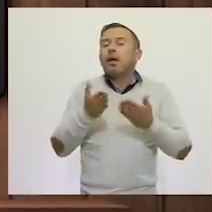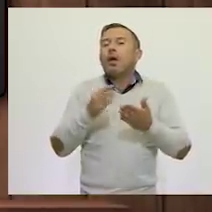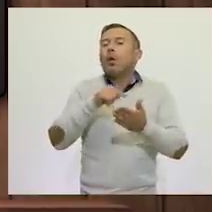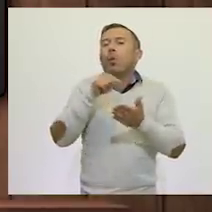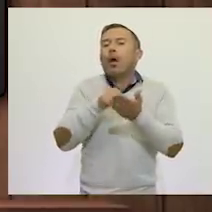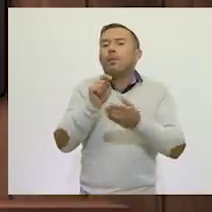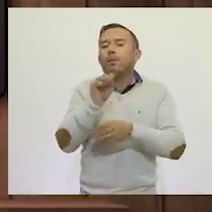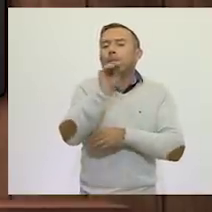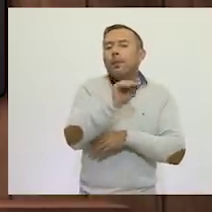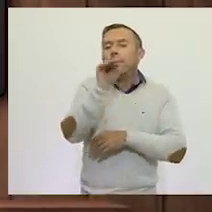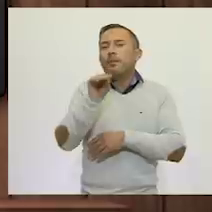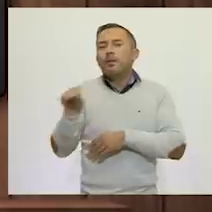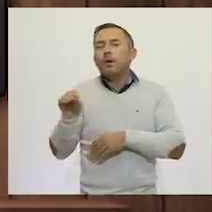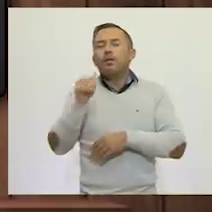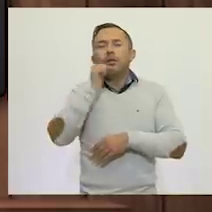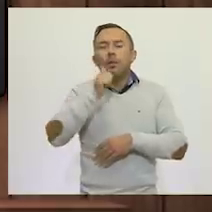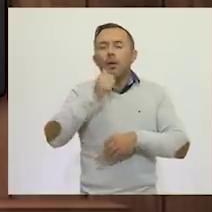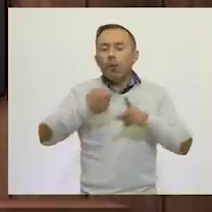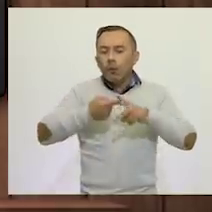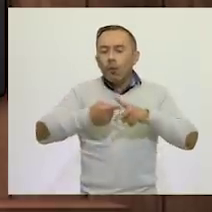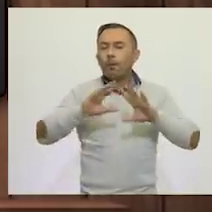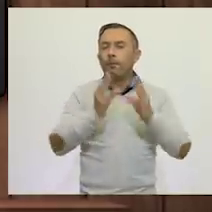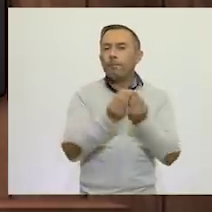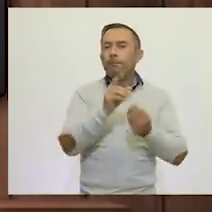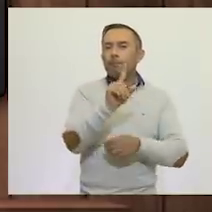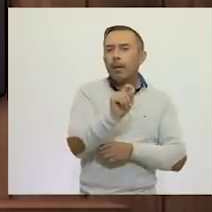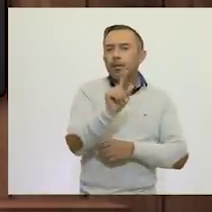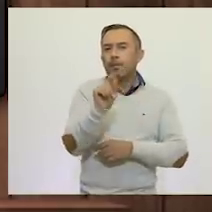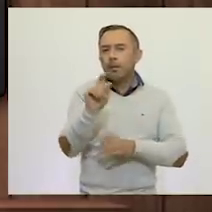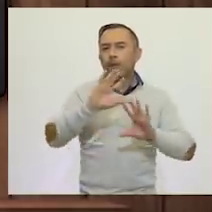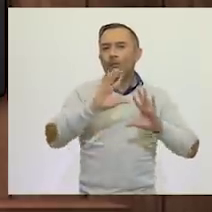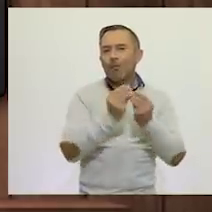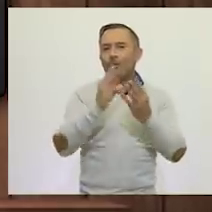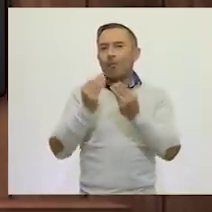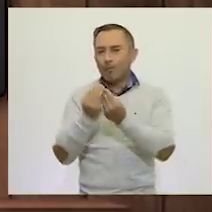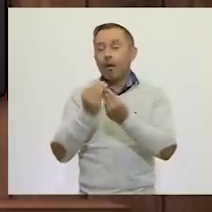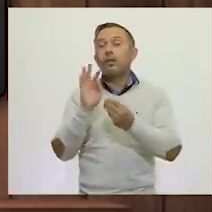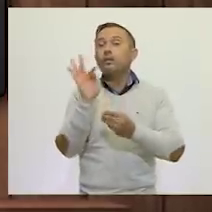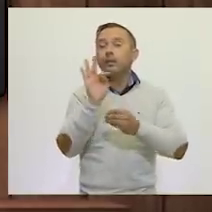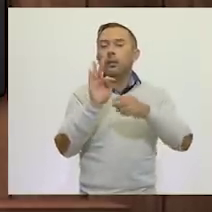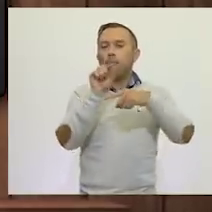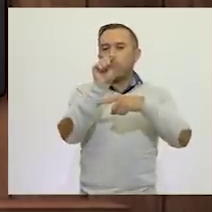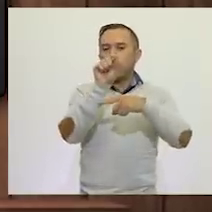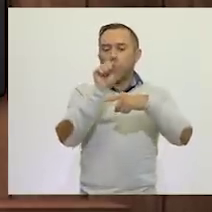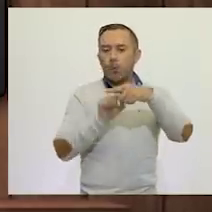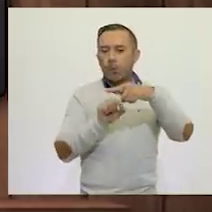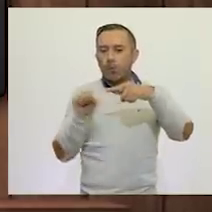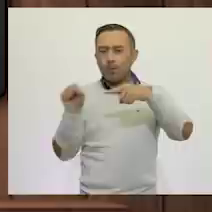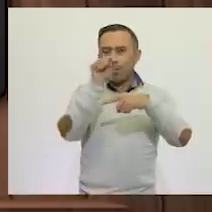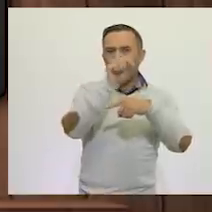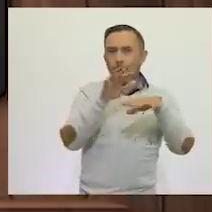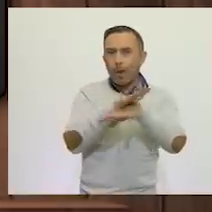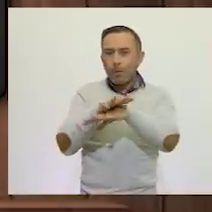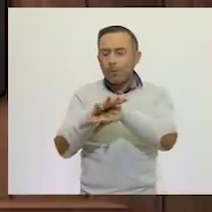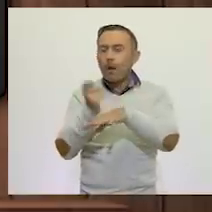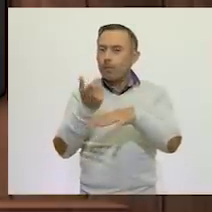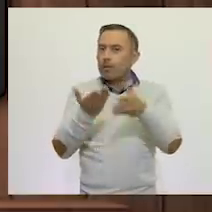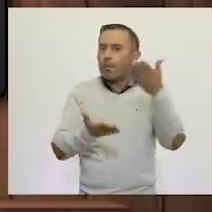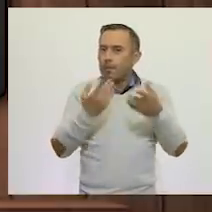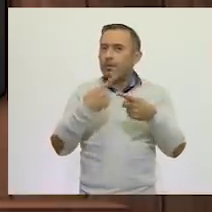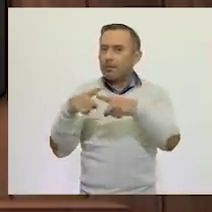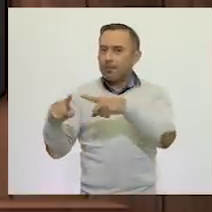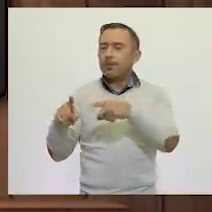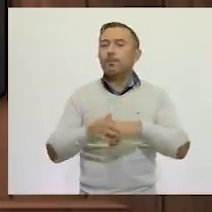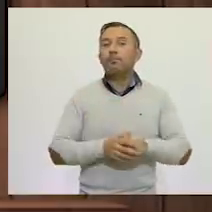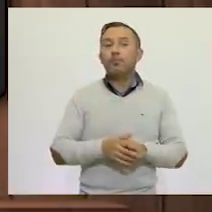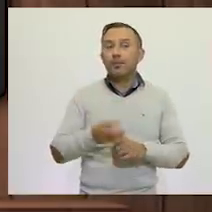Las cuentas se hacían de 20 en 20 y cambiar la posición de estos signos podía representar enormes cantidades. Fue en este sistema donde